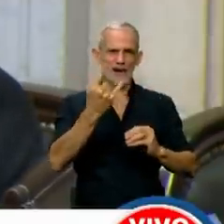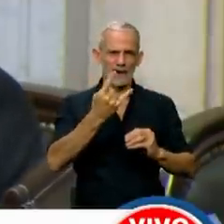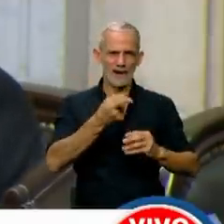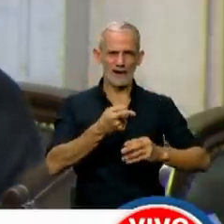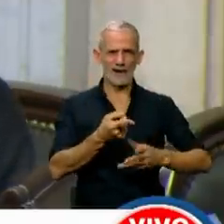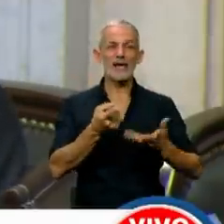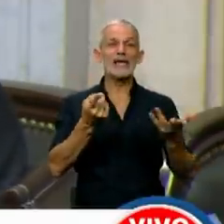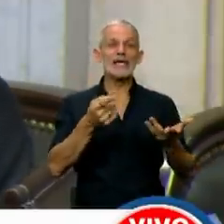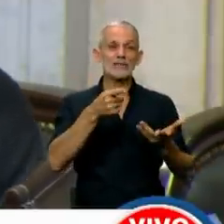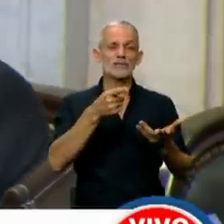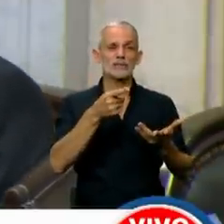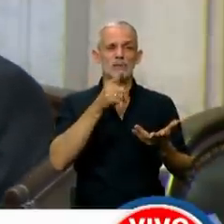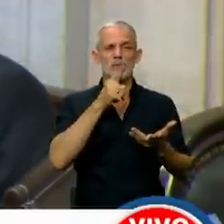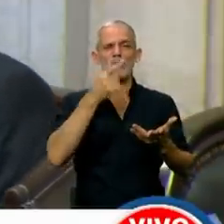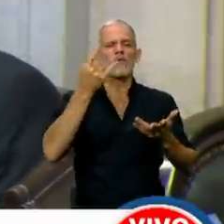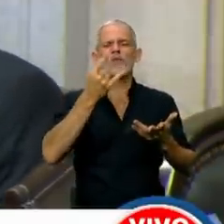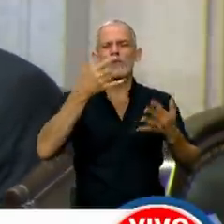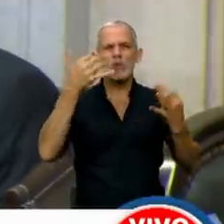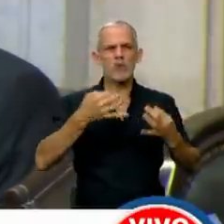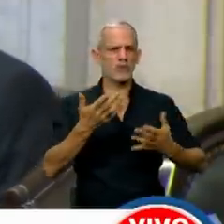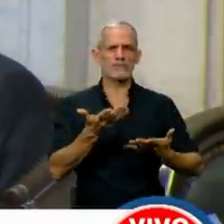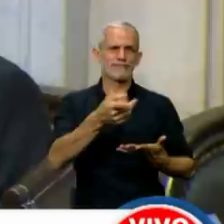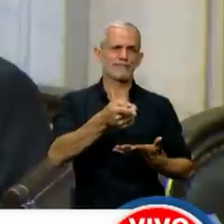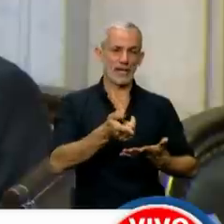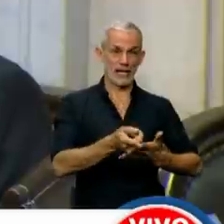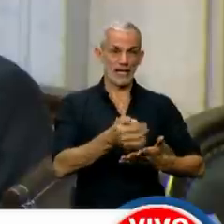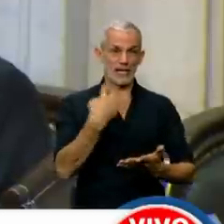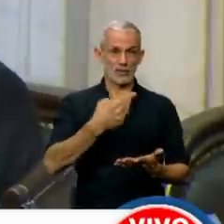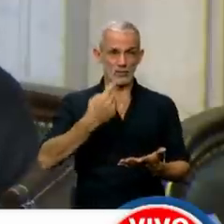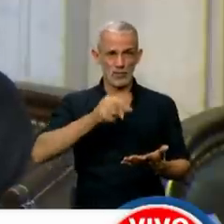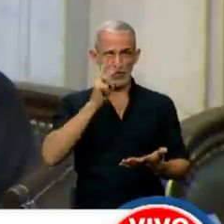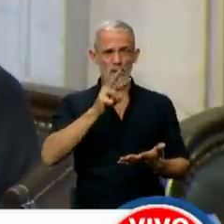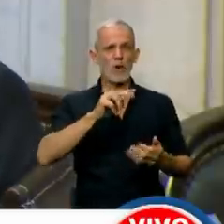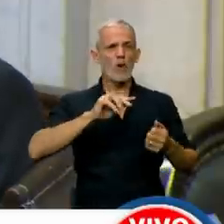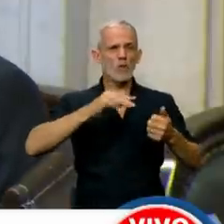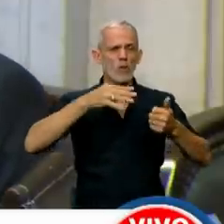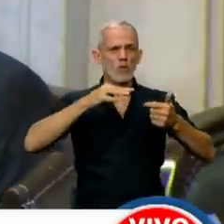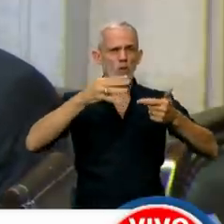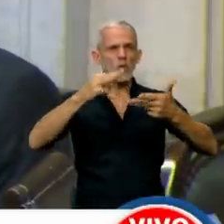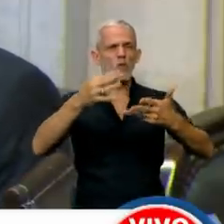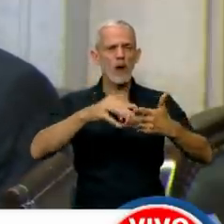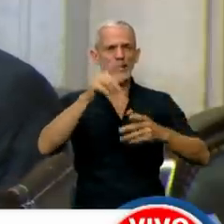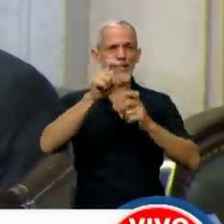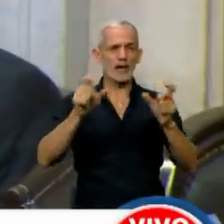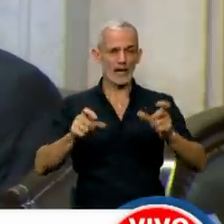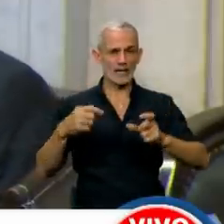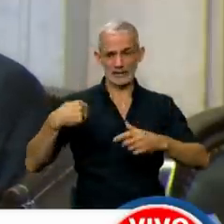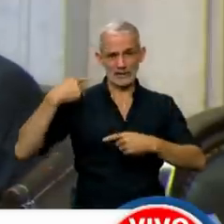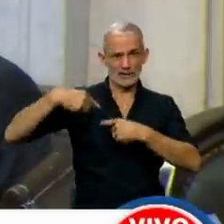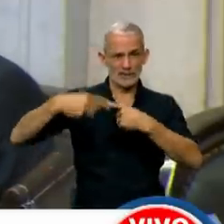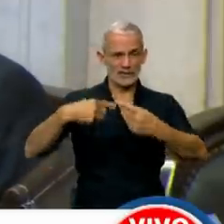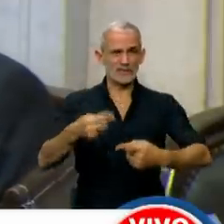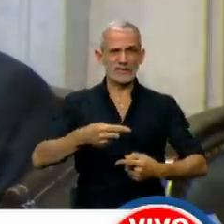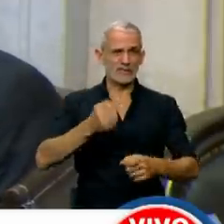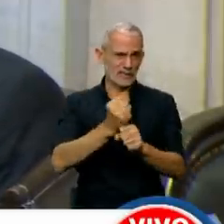un holograma estamos ante la cuarta generación de personas que no trabajan que viven